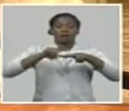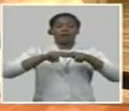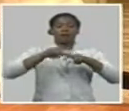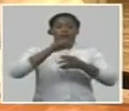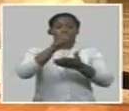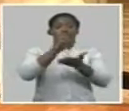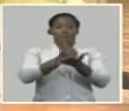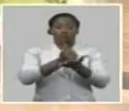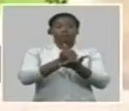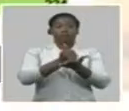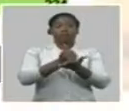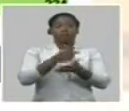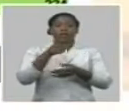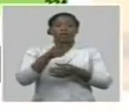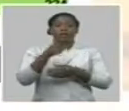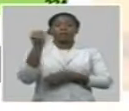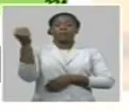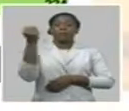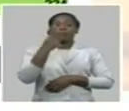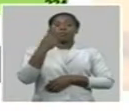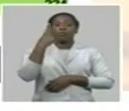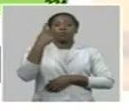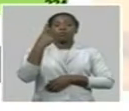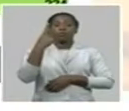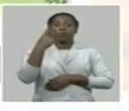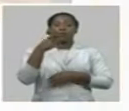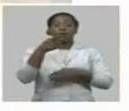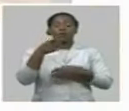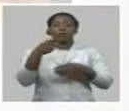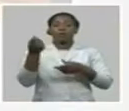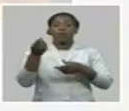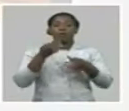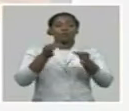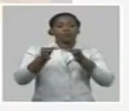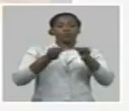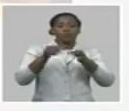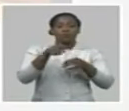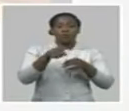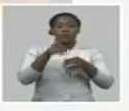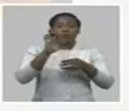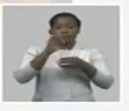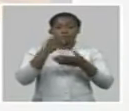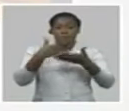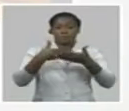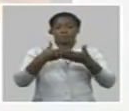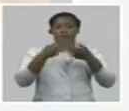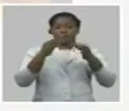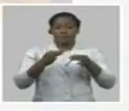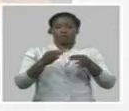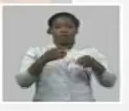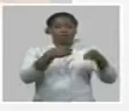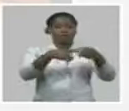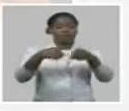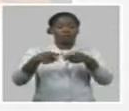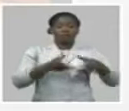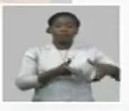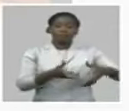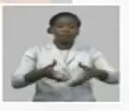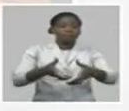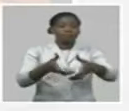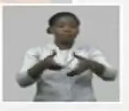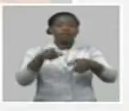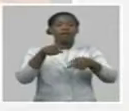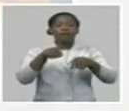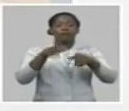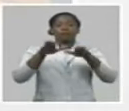una sola en estado favorable cuenca sur el resto de las cuencas están en estado de